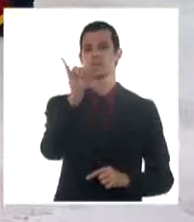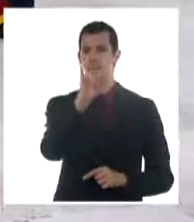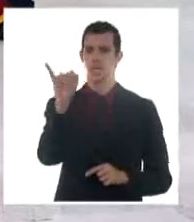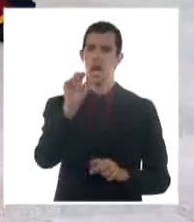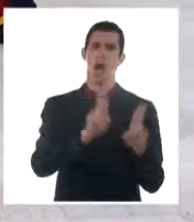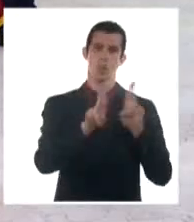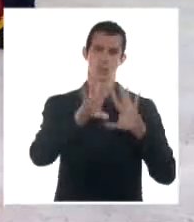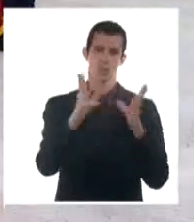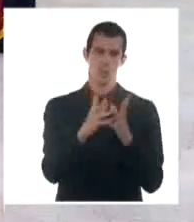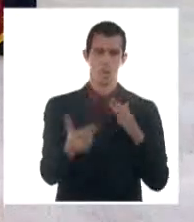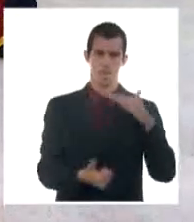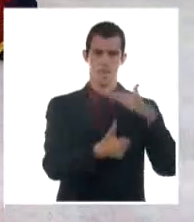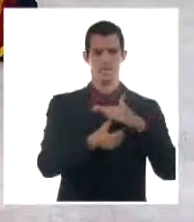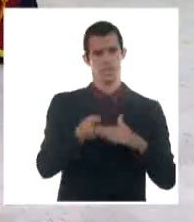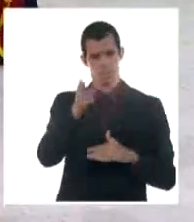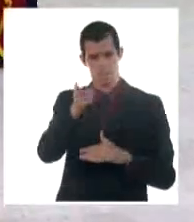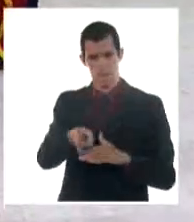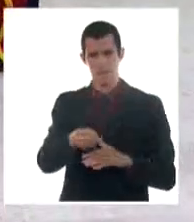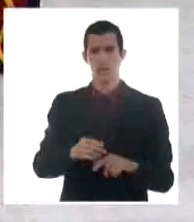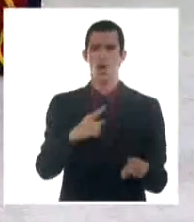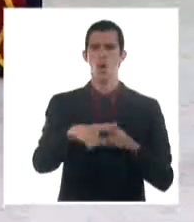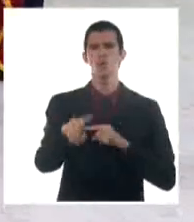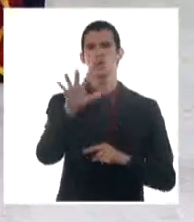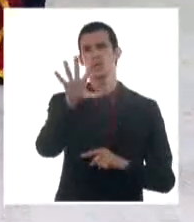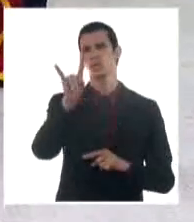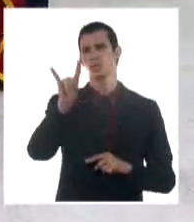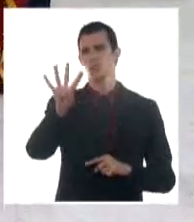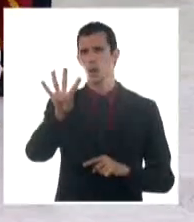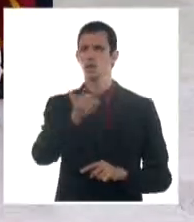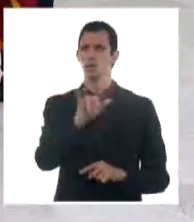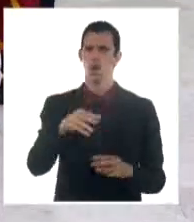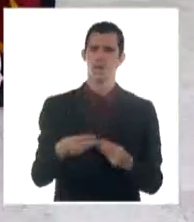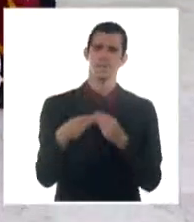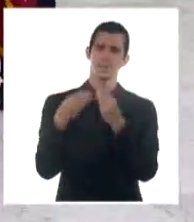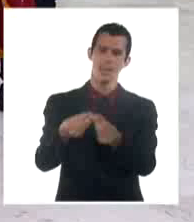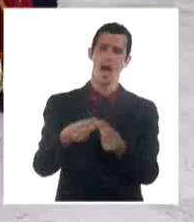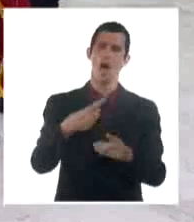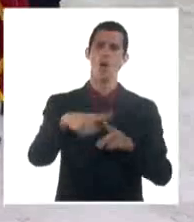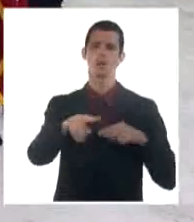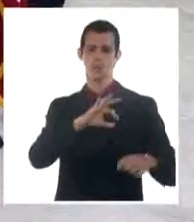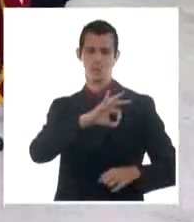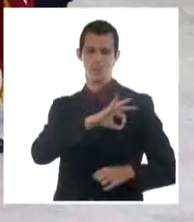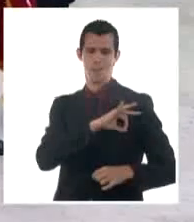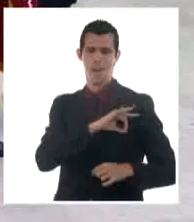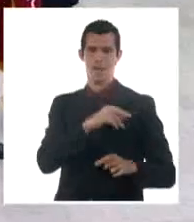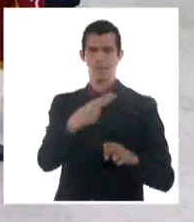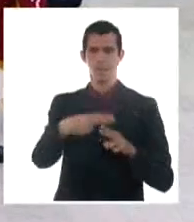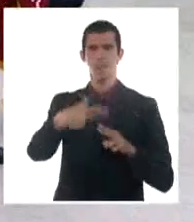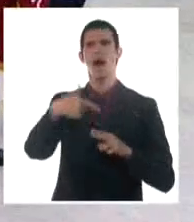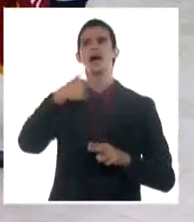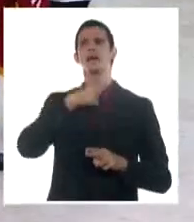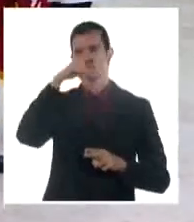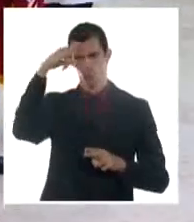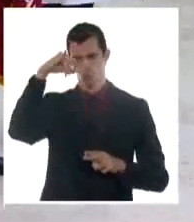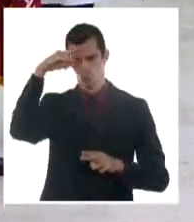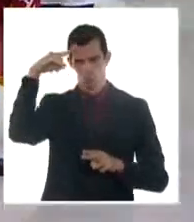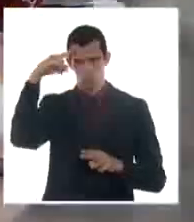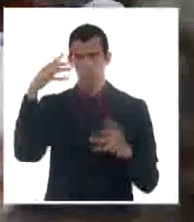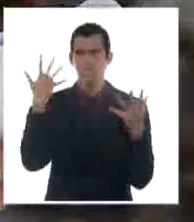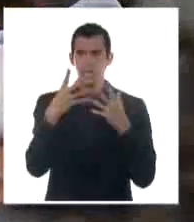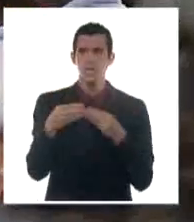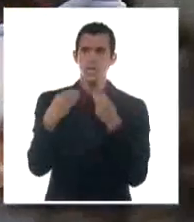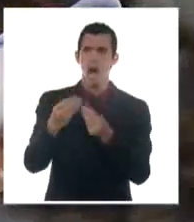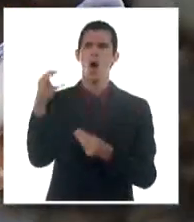y 594, la Medalla Jesús Menéndez, la Empresa Laboratorios Farmacéuticos de Oriente, el